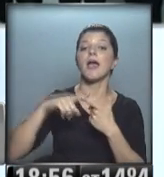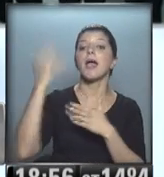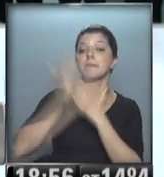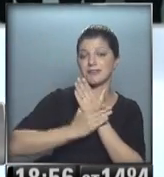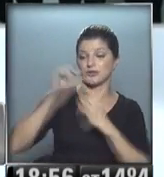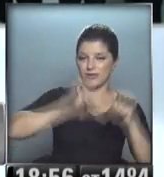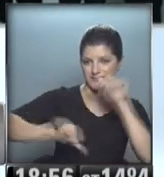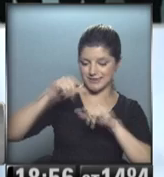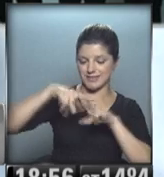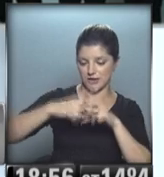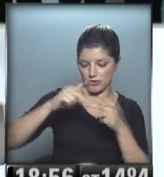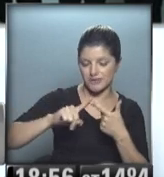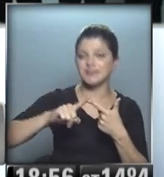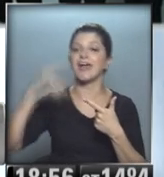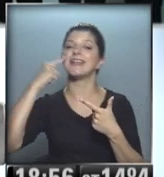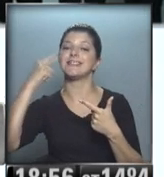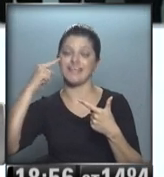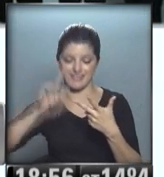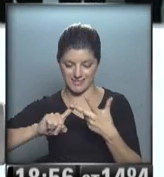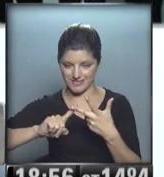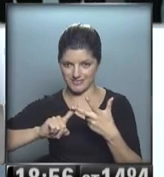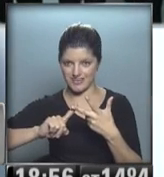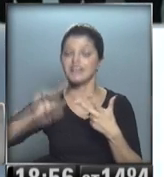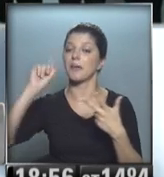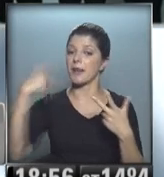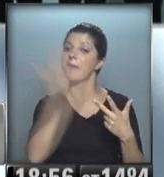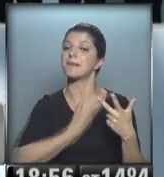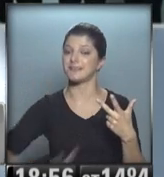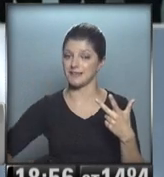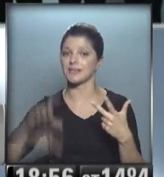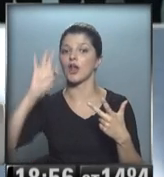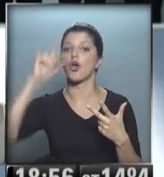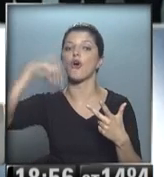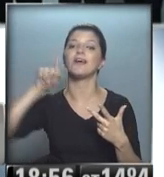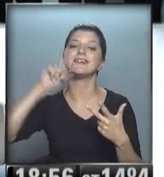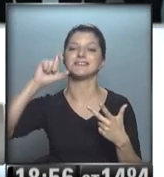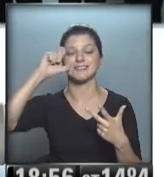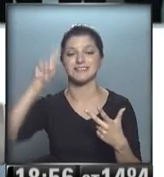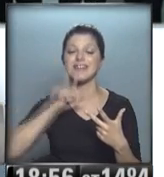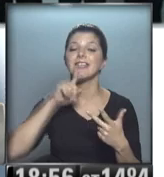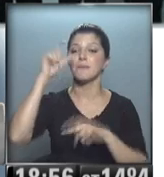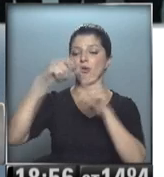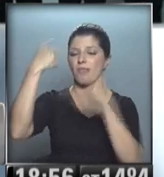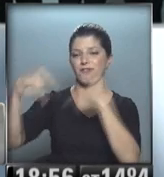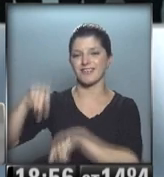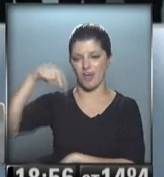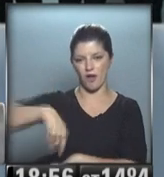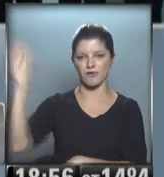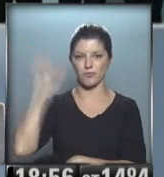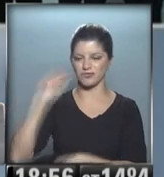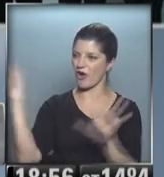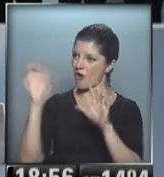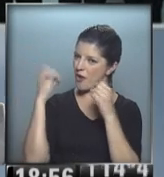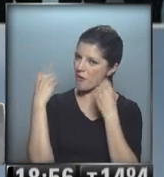Barañao, el intendente municipal, Víctor Fayad, además del presidente del CONICET y muchísima gente que la escucha, presidenta, atentamente. Bueno, hola